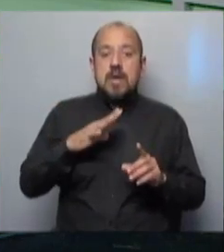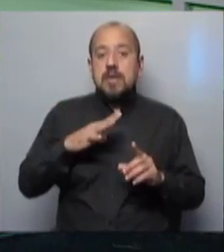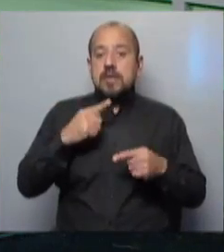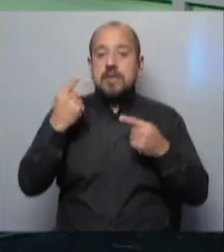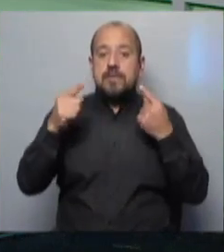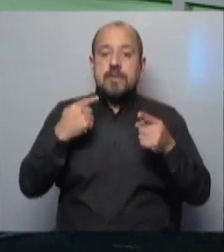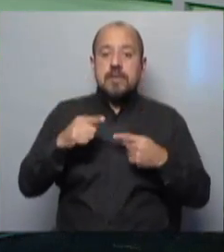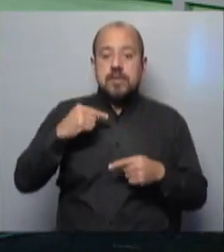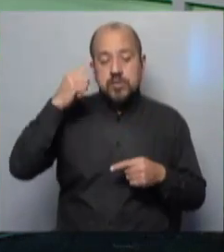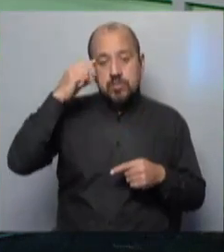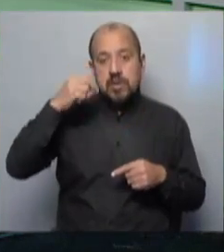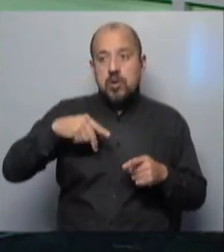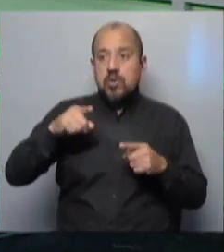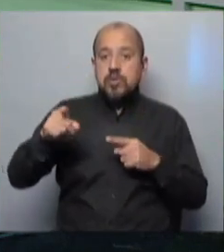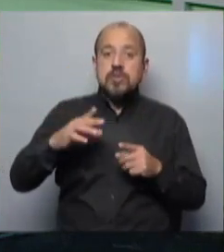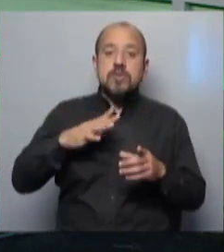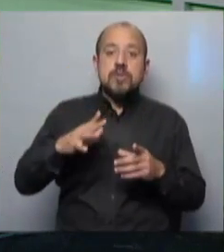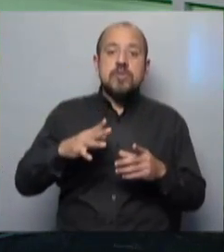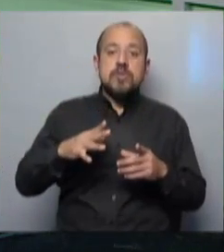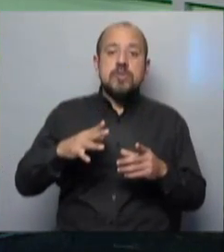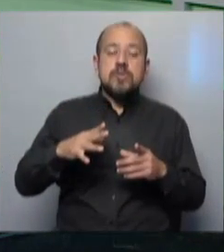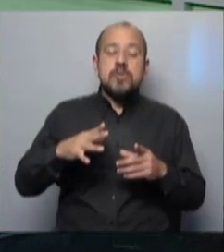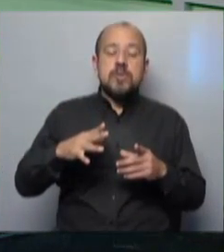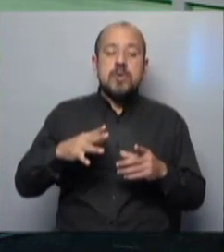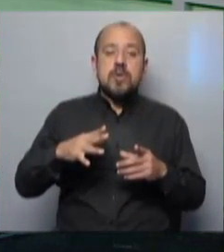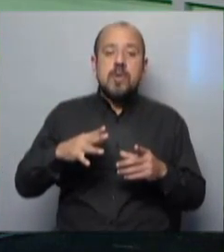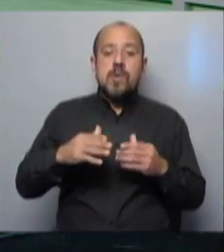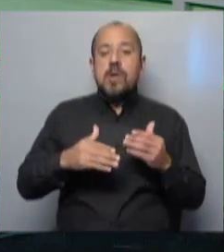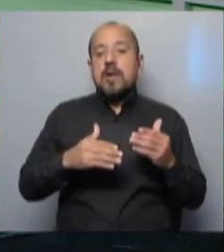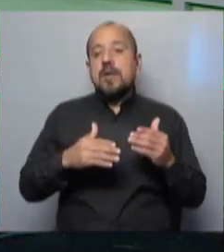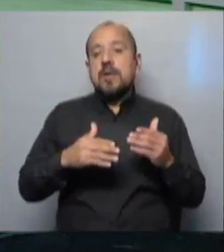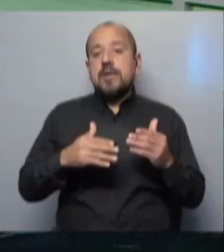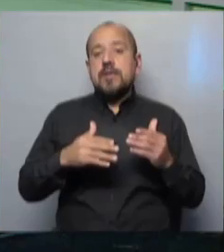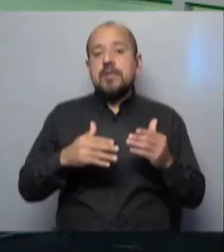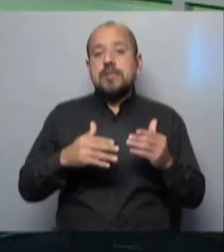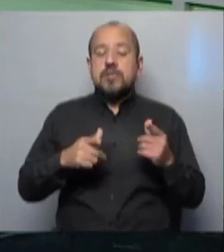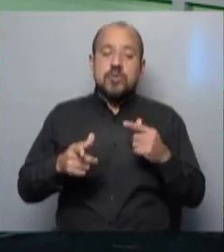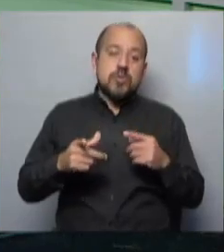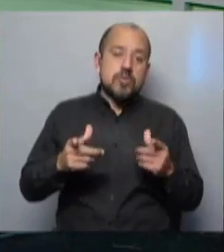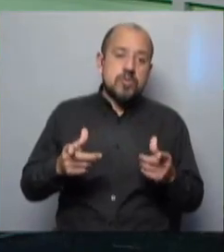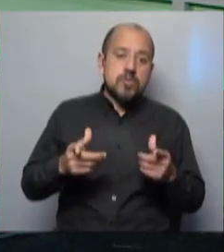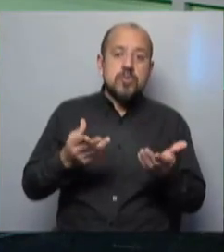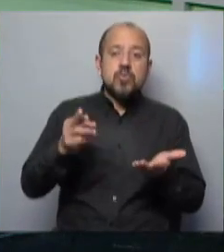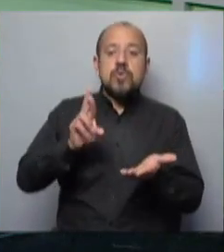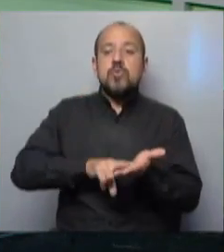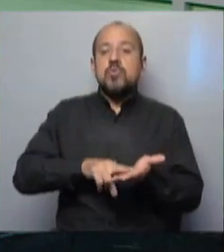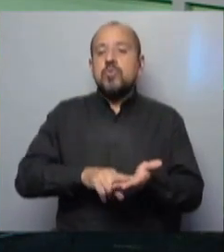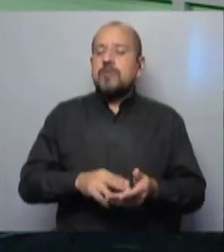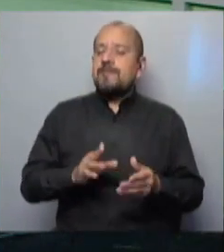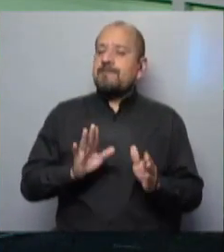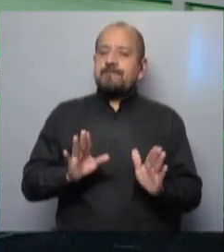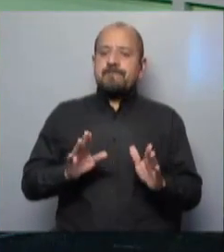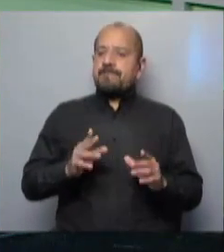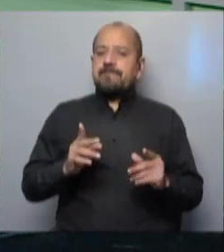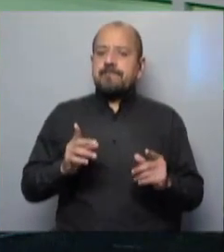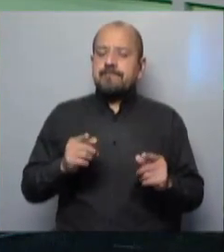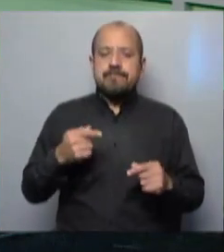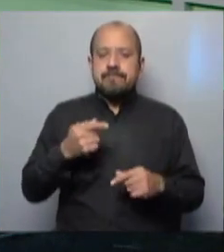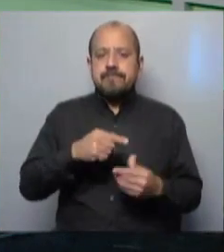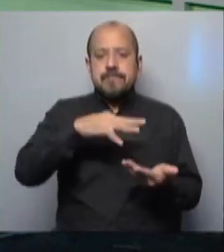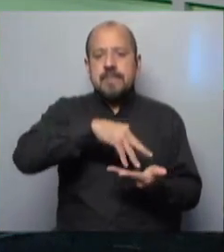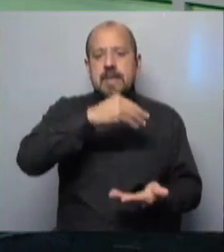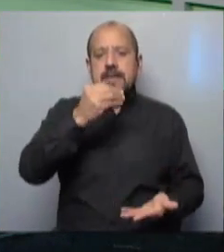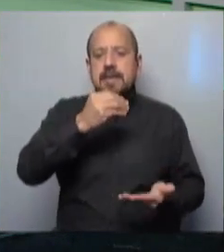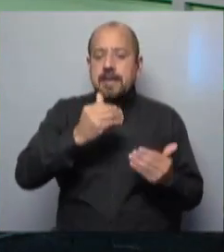de la oposición principalmente es una decisión o varias decisiones anualidad que van en contra del crecimiento